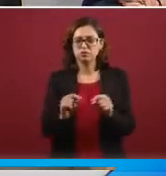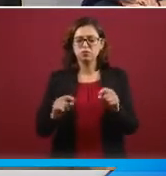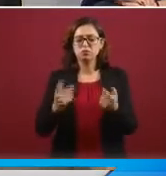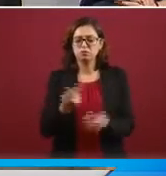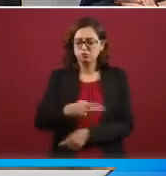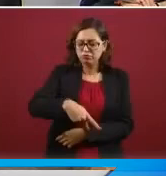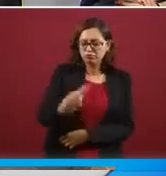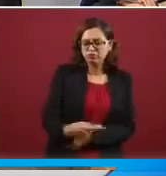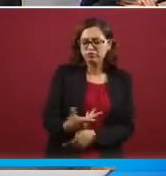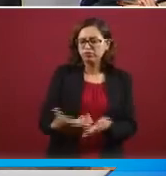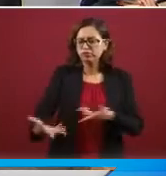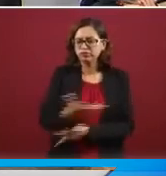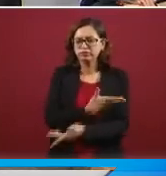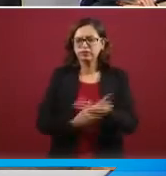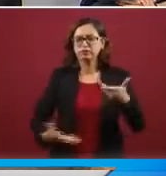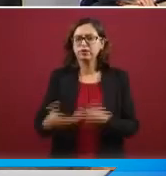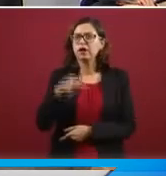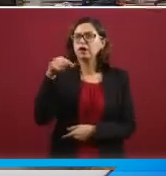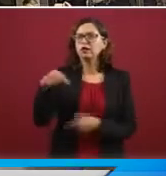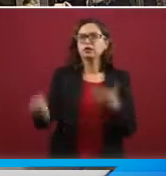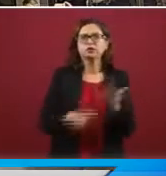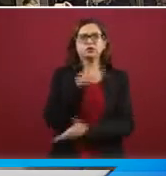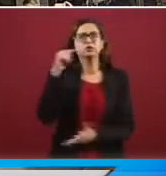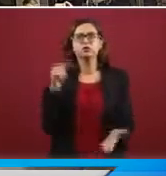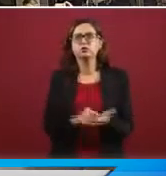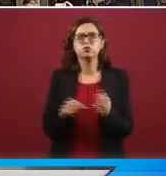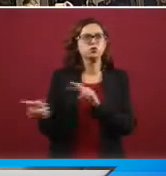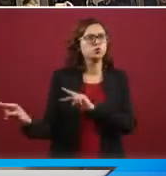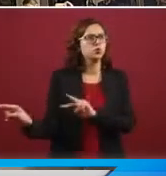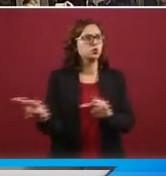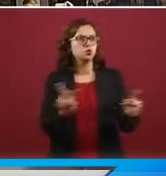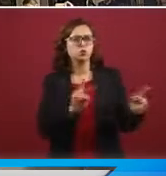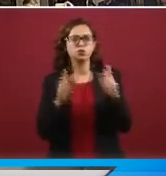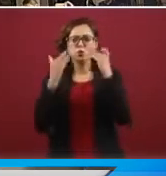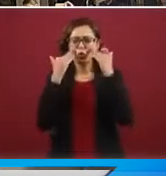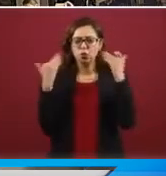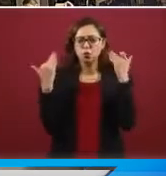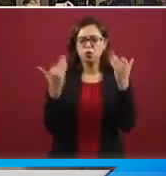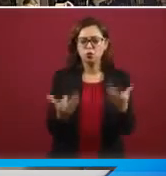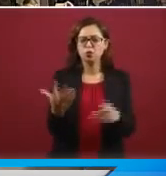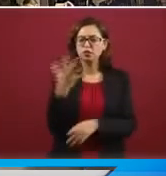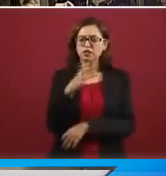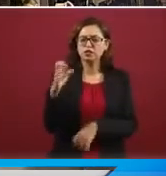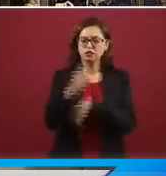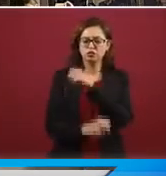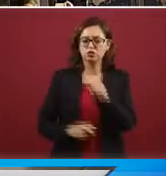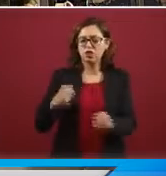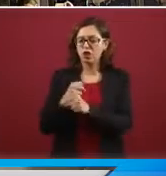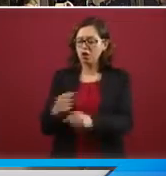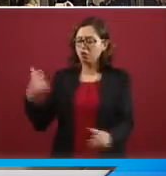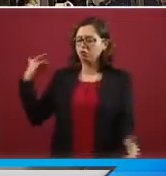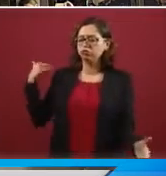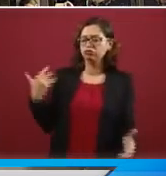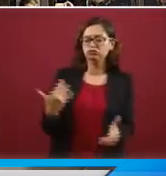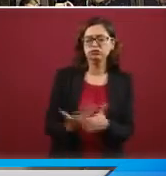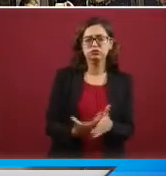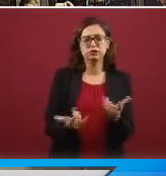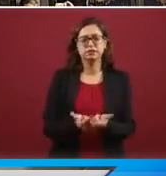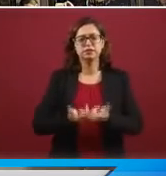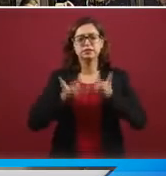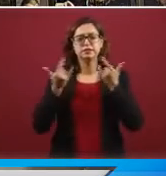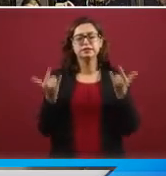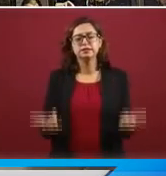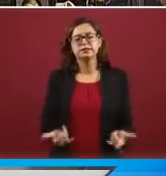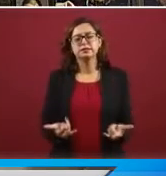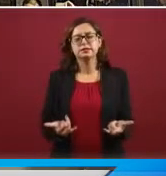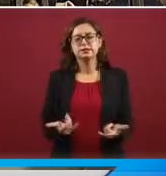atender las demandas de 184 millones de personas que viven en pobreza y sufren de desigualdad. Celebra la asistencia de 28 países en este